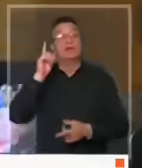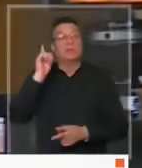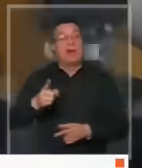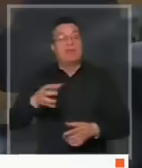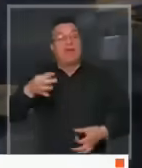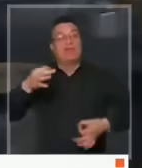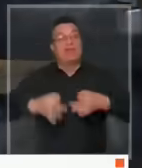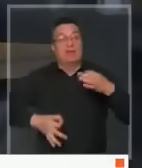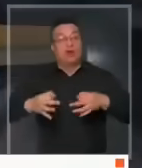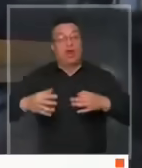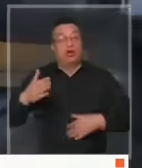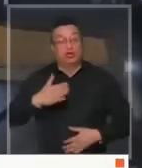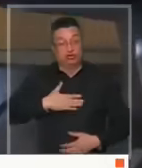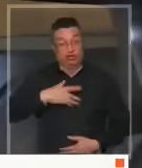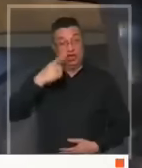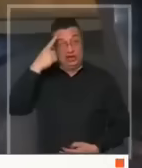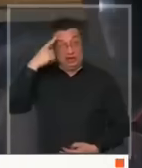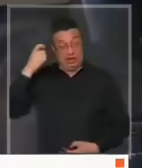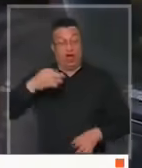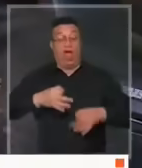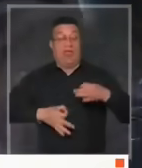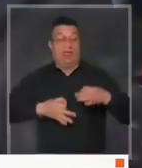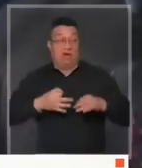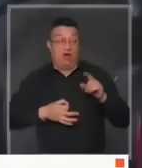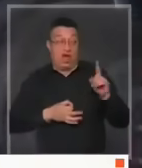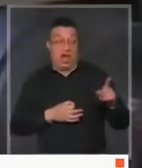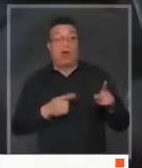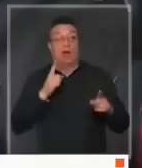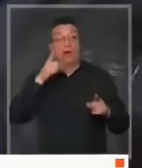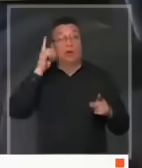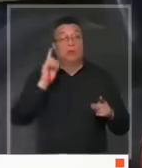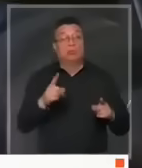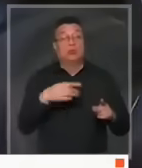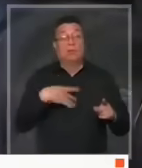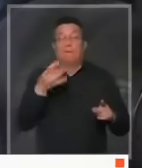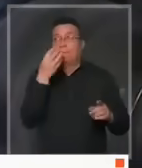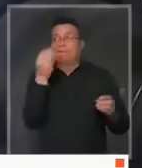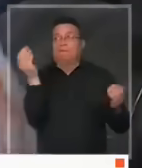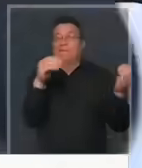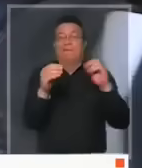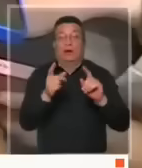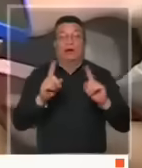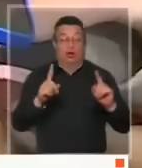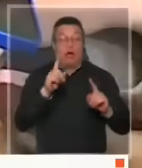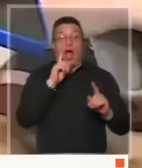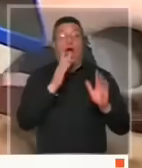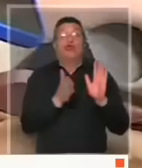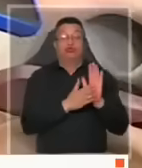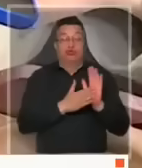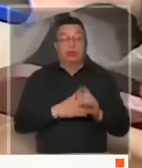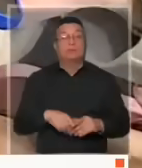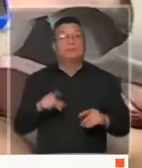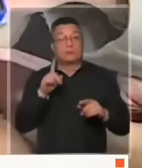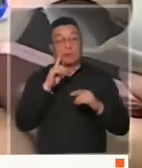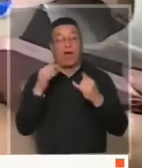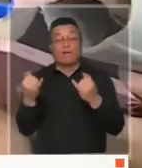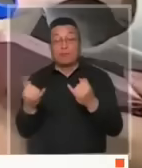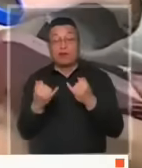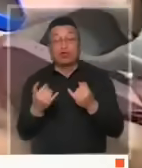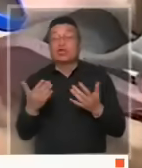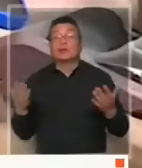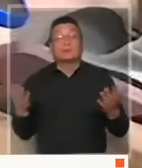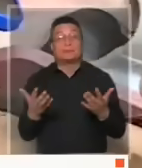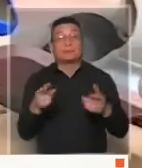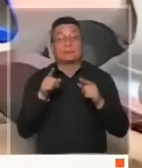tribunal y me imagino que los tribunales adoptan medidas no porque se les ocurre, sino que... ¿Y usted como jefe de banca? ¿Qué información hasta acá, que